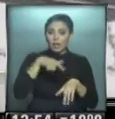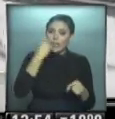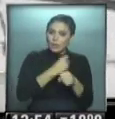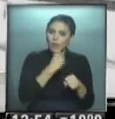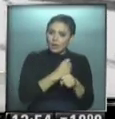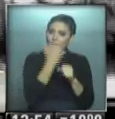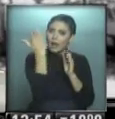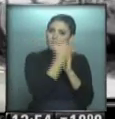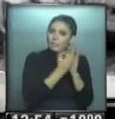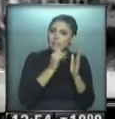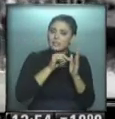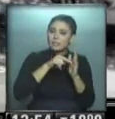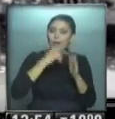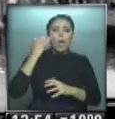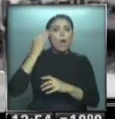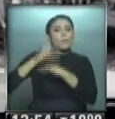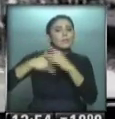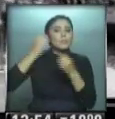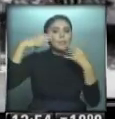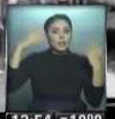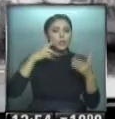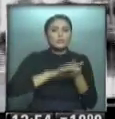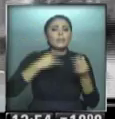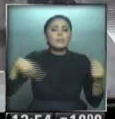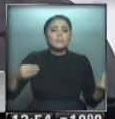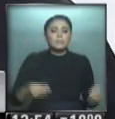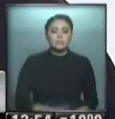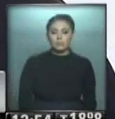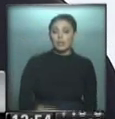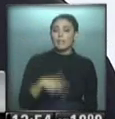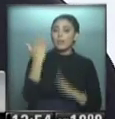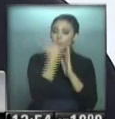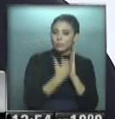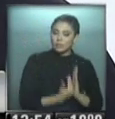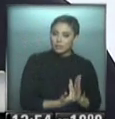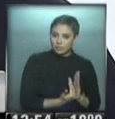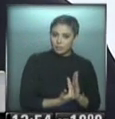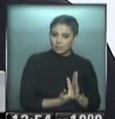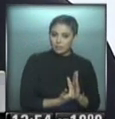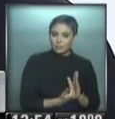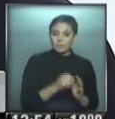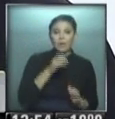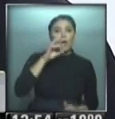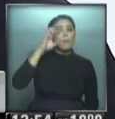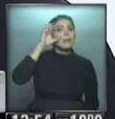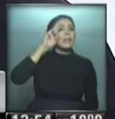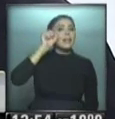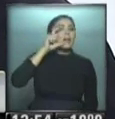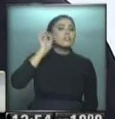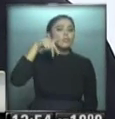trabajando en la operación milagros de que se trata de extrema operación milagro surge digamos que